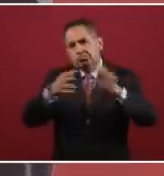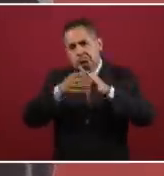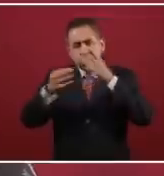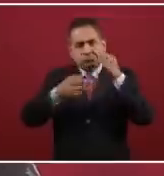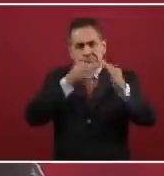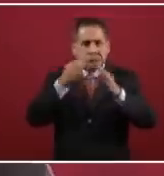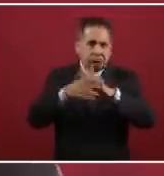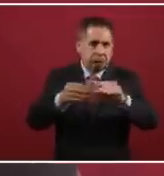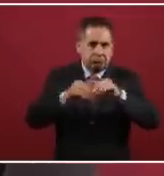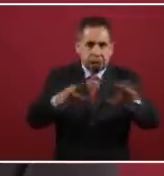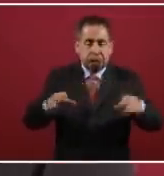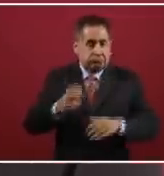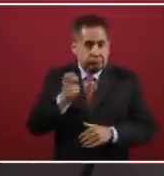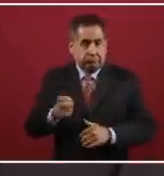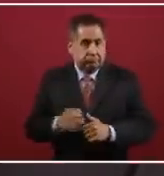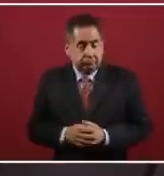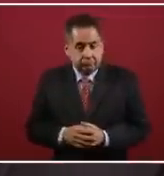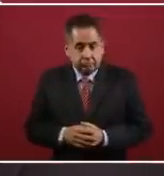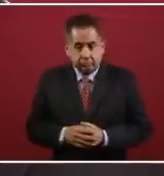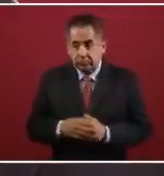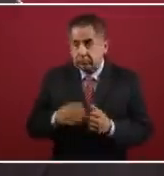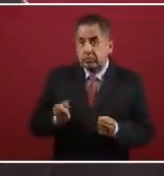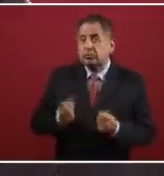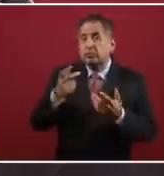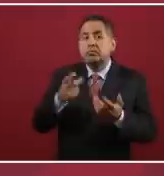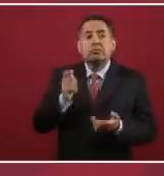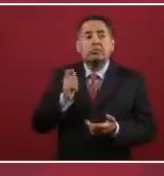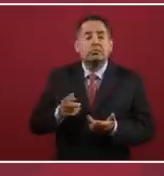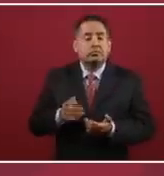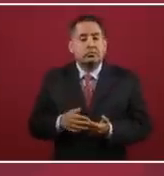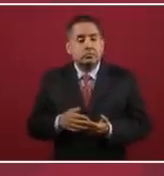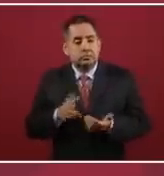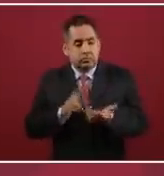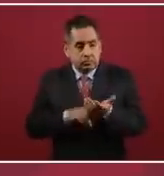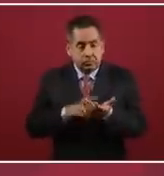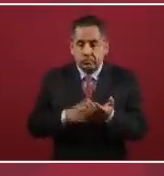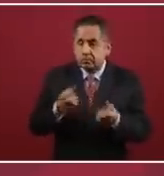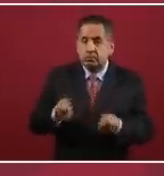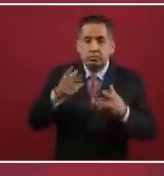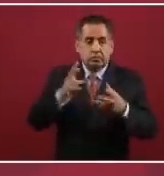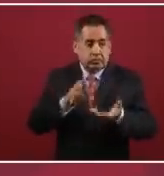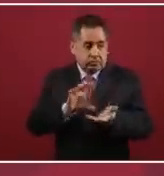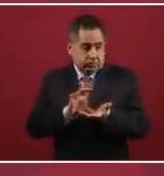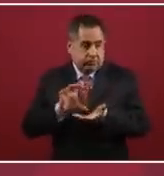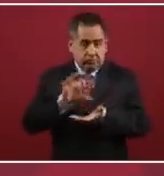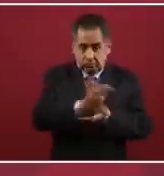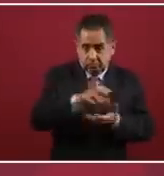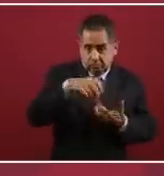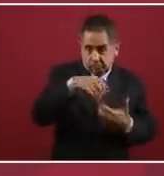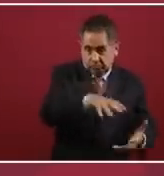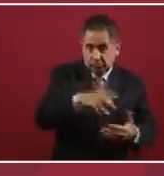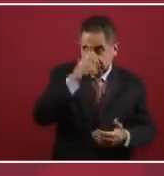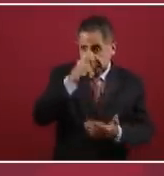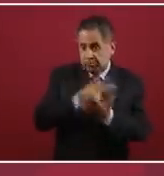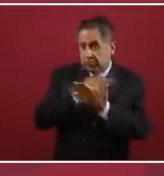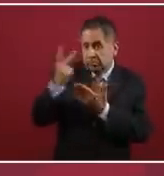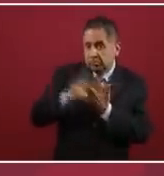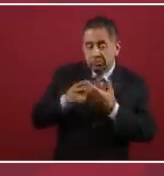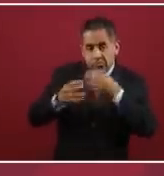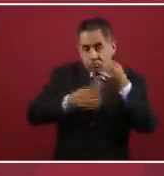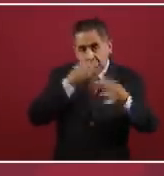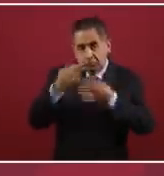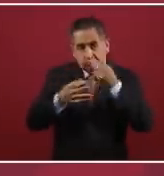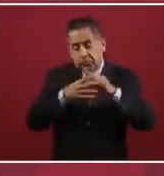llevar a cabo. Acerca de cuánto nos cuesta o cuánto se va a invertir en el programa